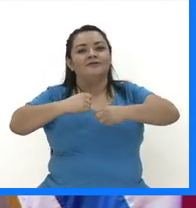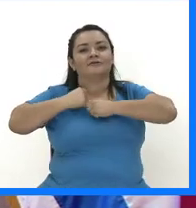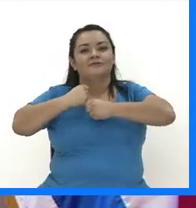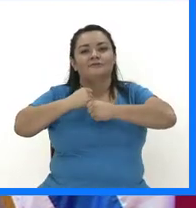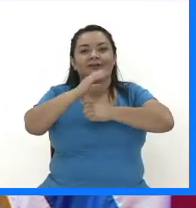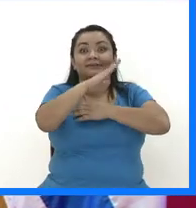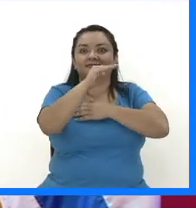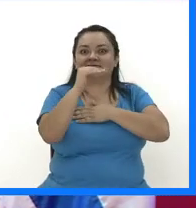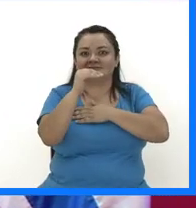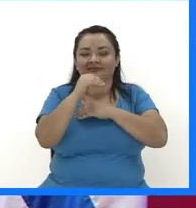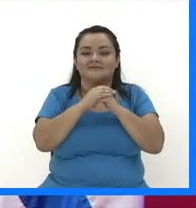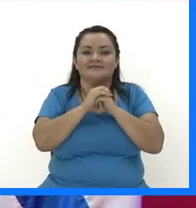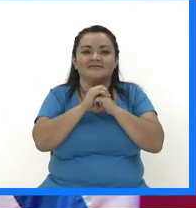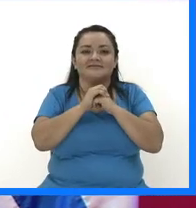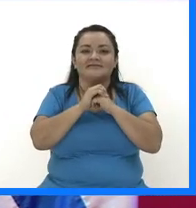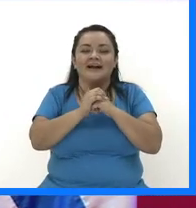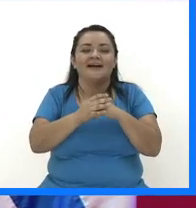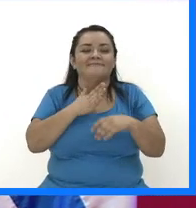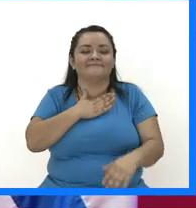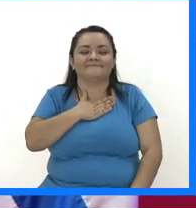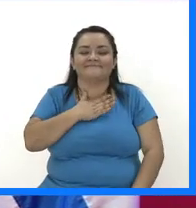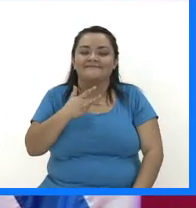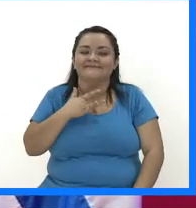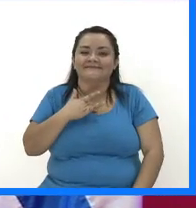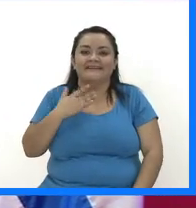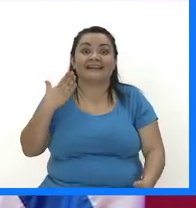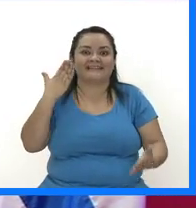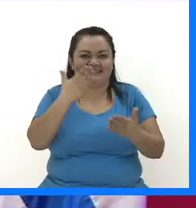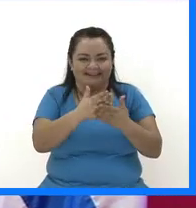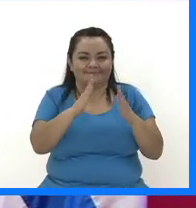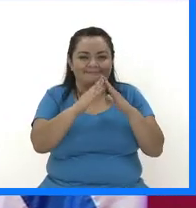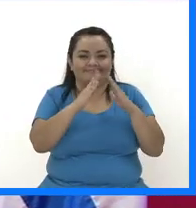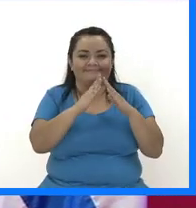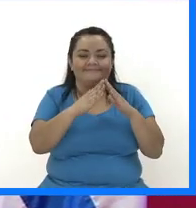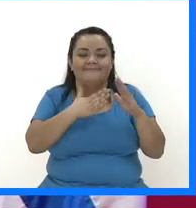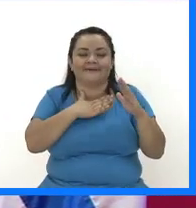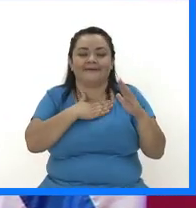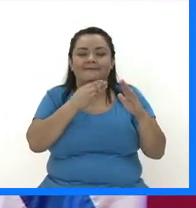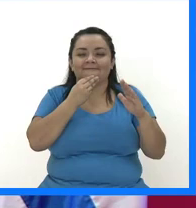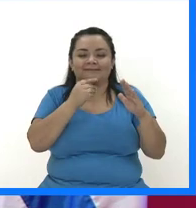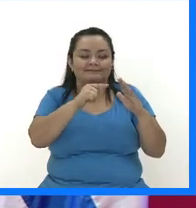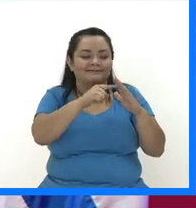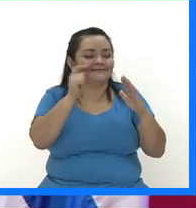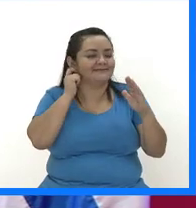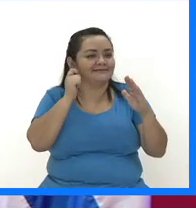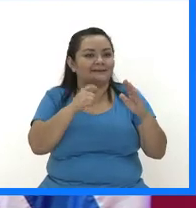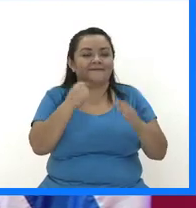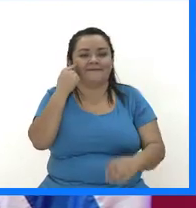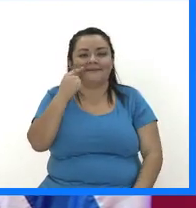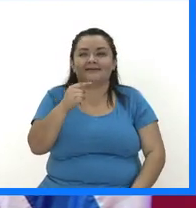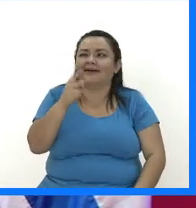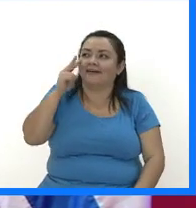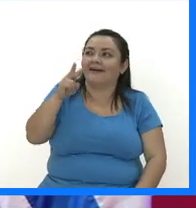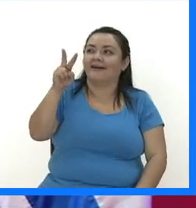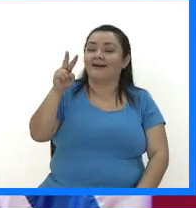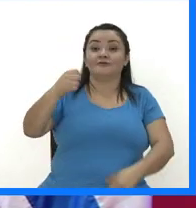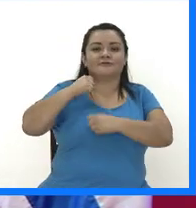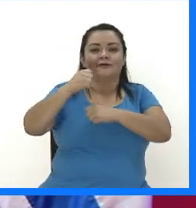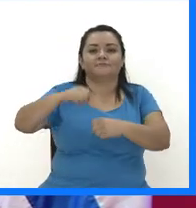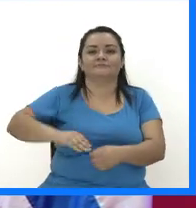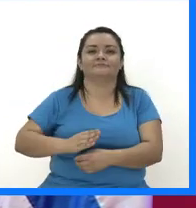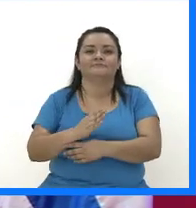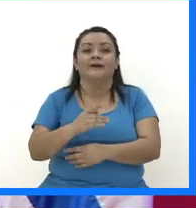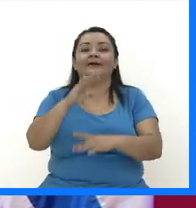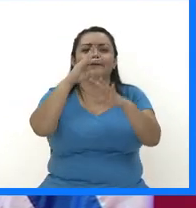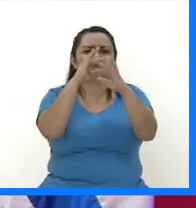imagínese usted y para mí era un privilegio llegar a la casa de mis abuelos y ver cuando izaban la bandera verdad tempranito a la mañana